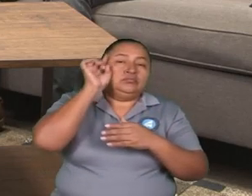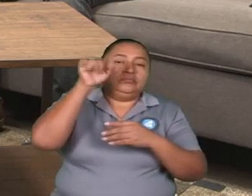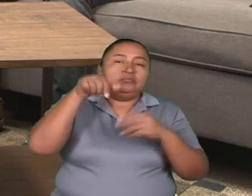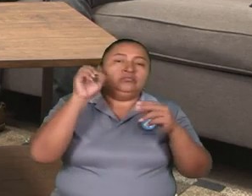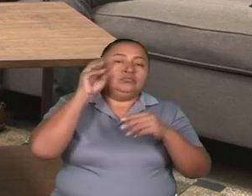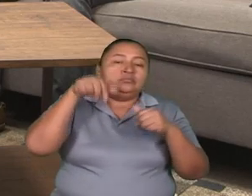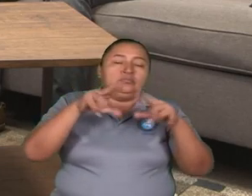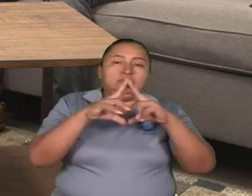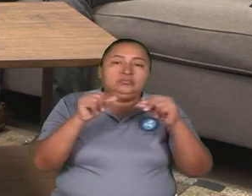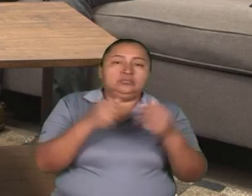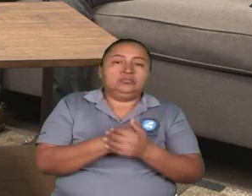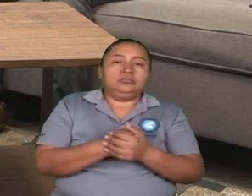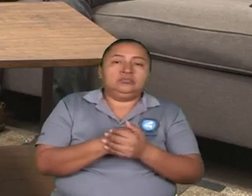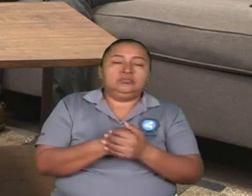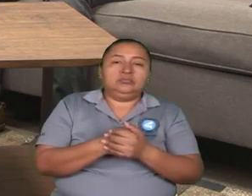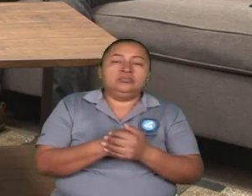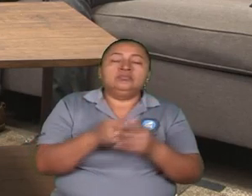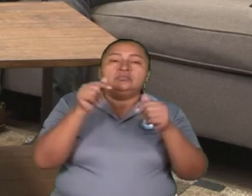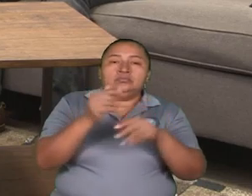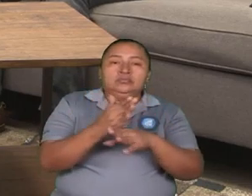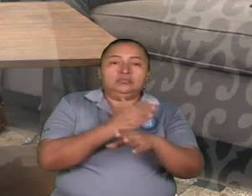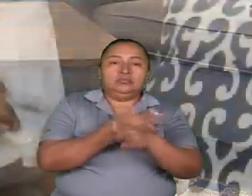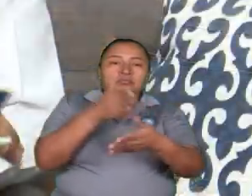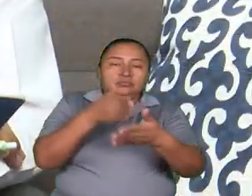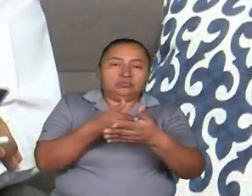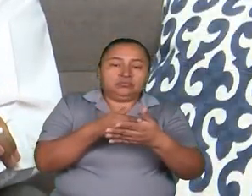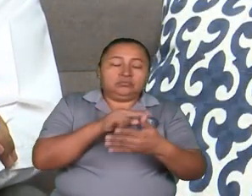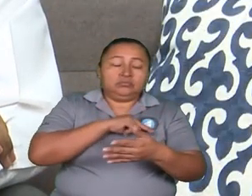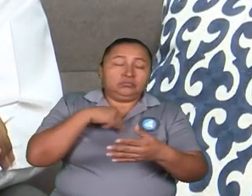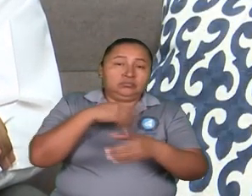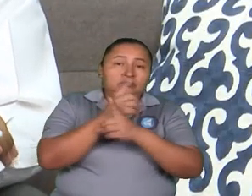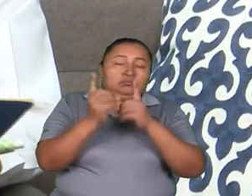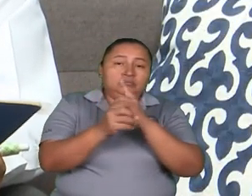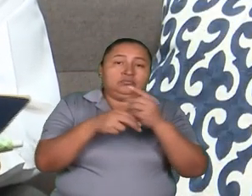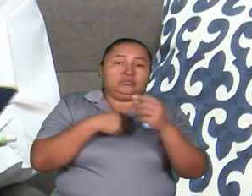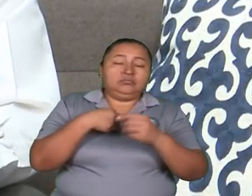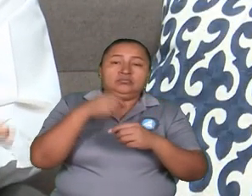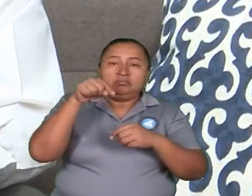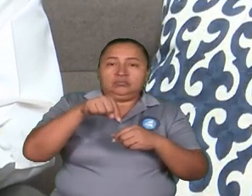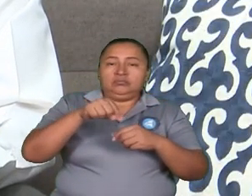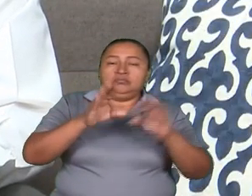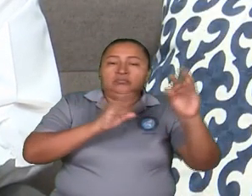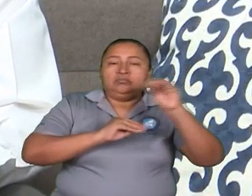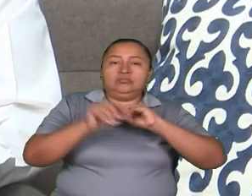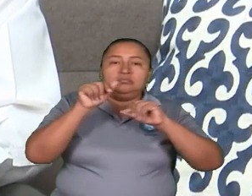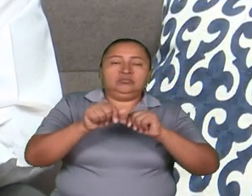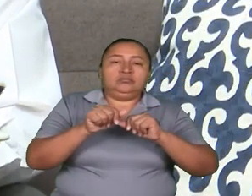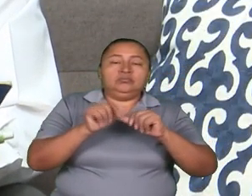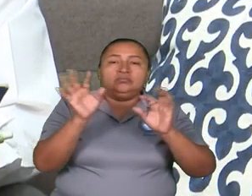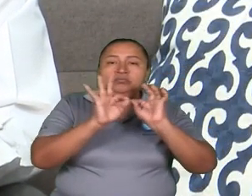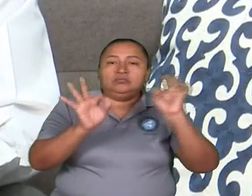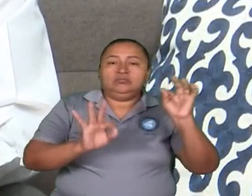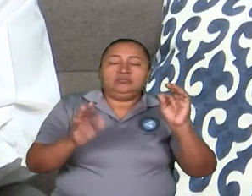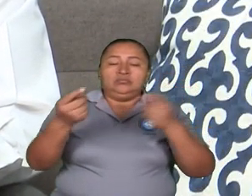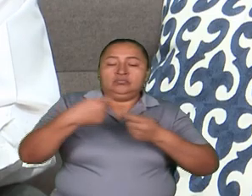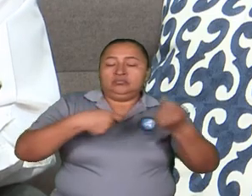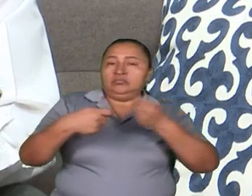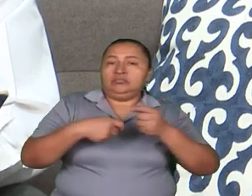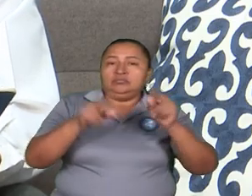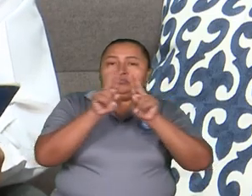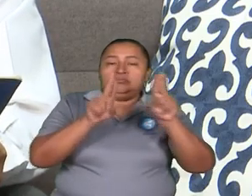los cruceros, dentro de esa lógica de trabajo están lo que están haciendo en algunos centros turísticos, que son remodelaciones,